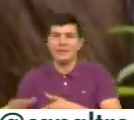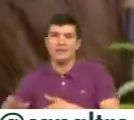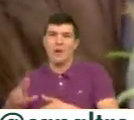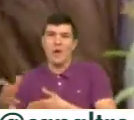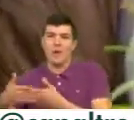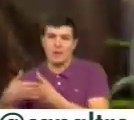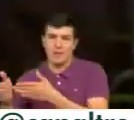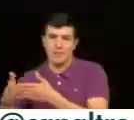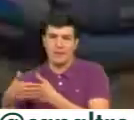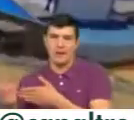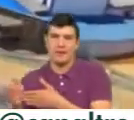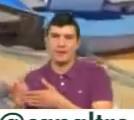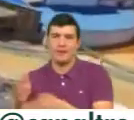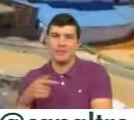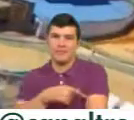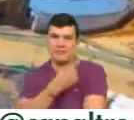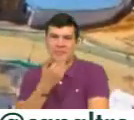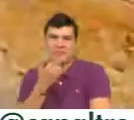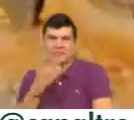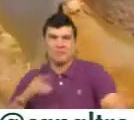otro.